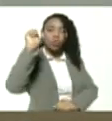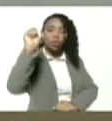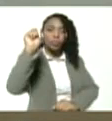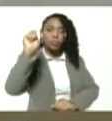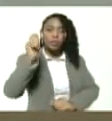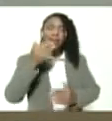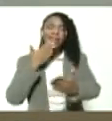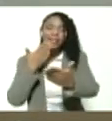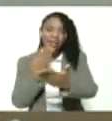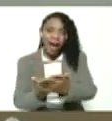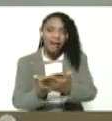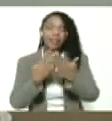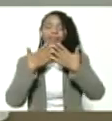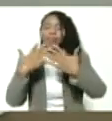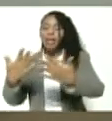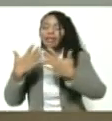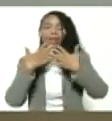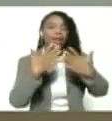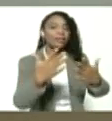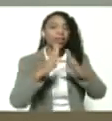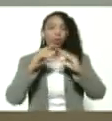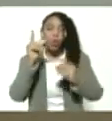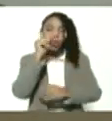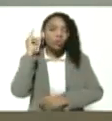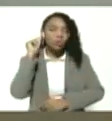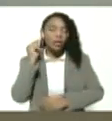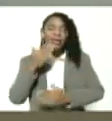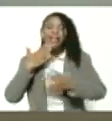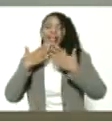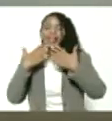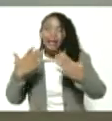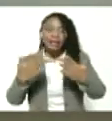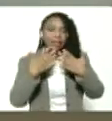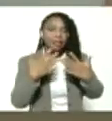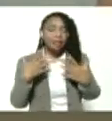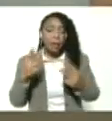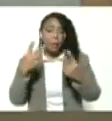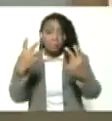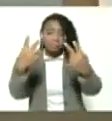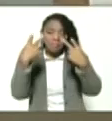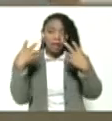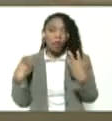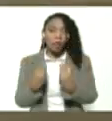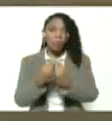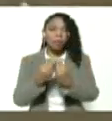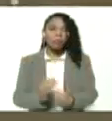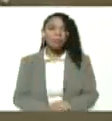Muchísimas gracias a todos y a todas, y gracias, ¿verdad?, por habernos acompañado.